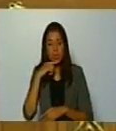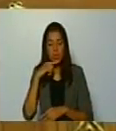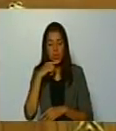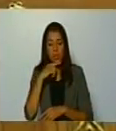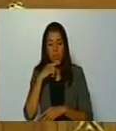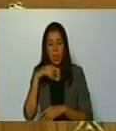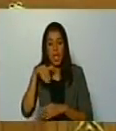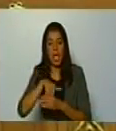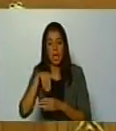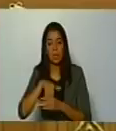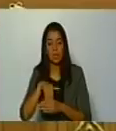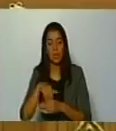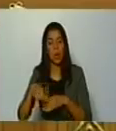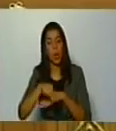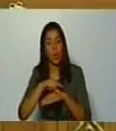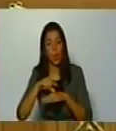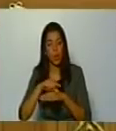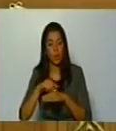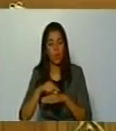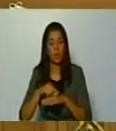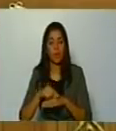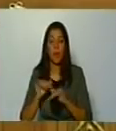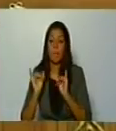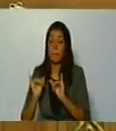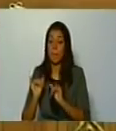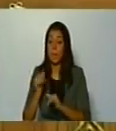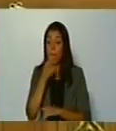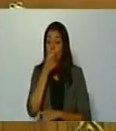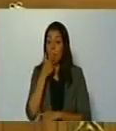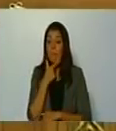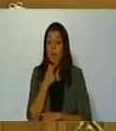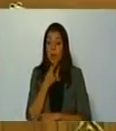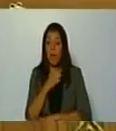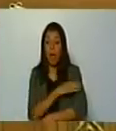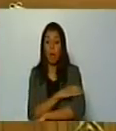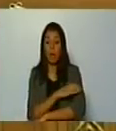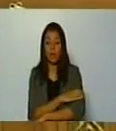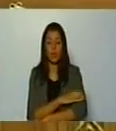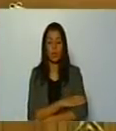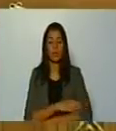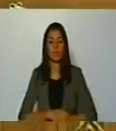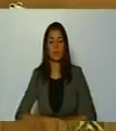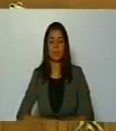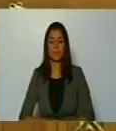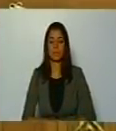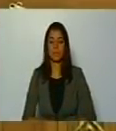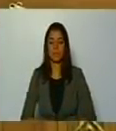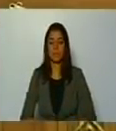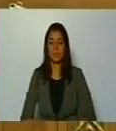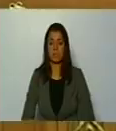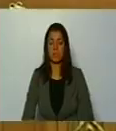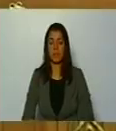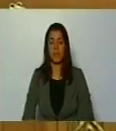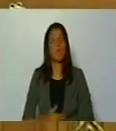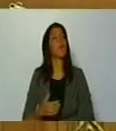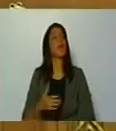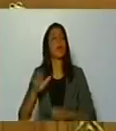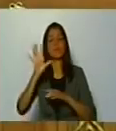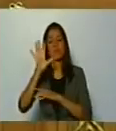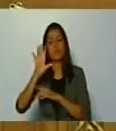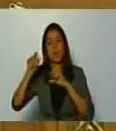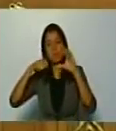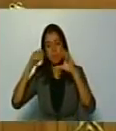Cito el mismo ciudadano Freddy Guevara: he querido grabar este video porque sé que hay